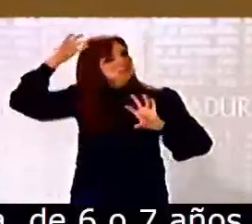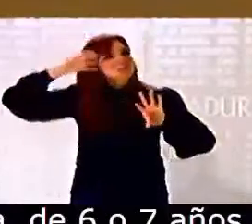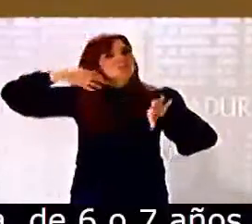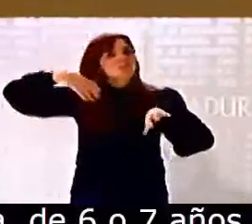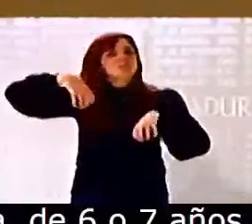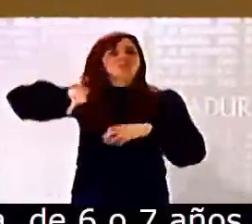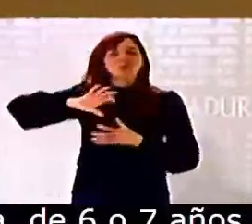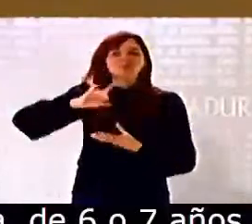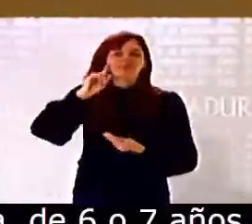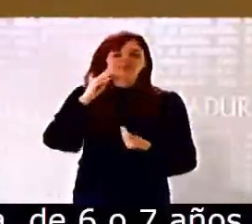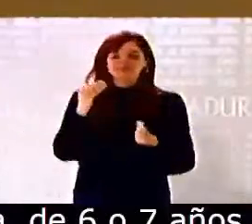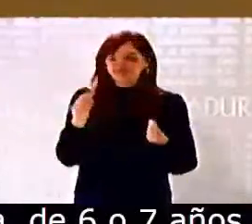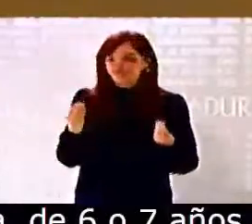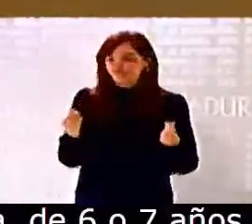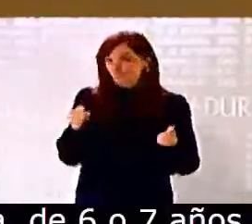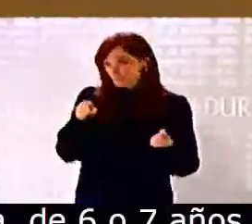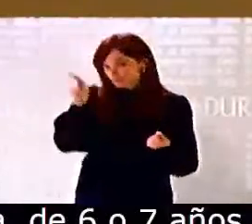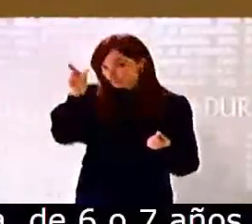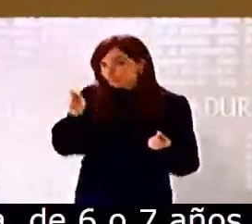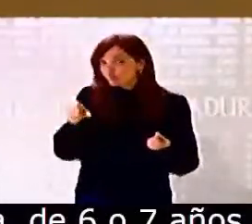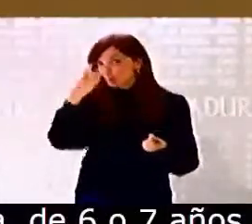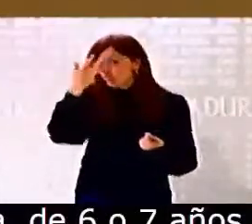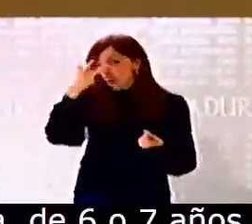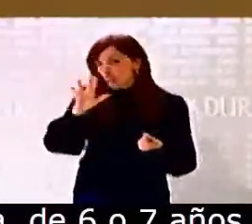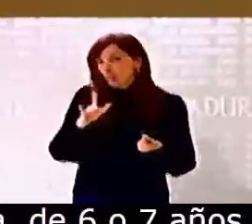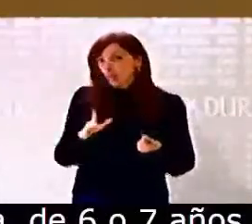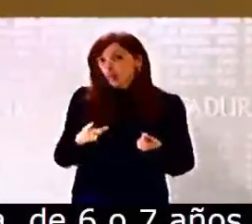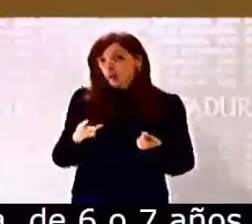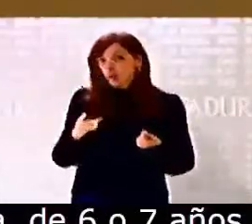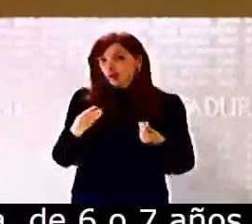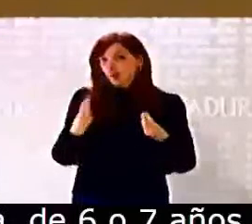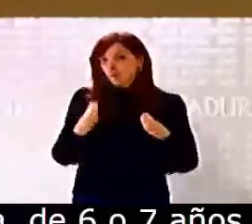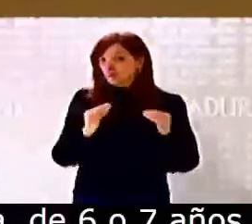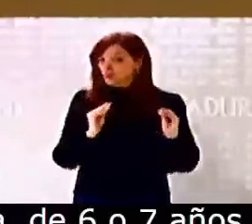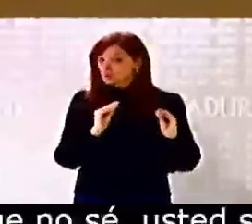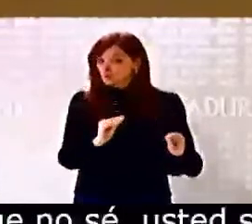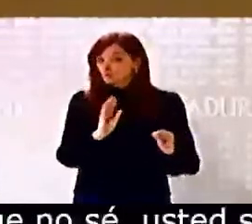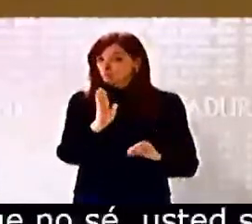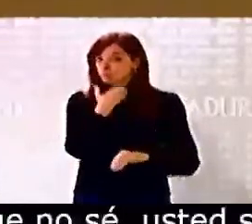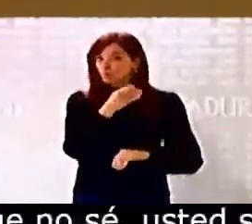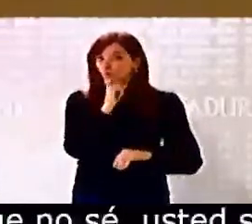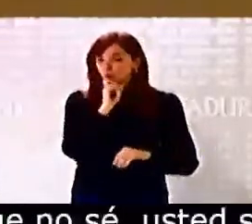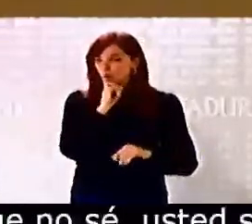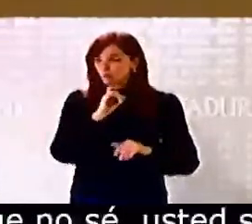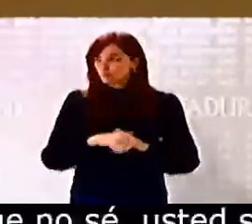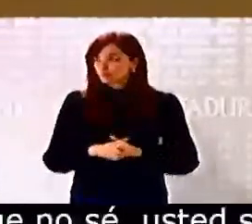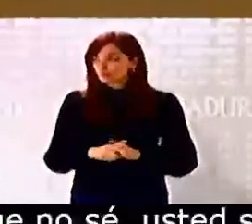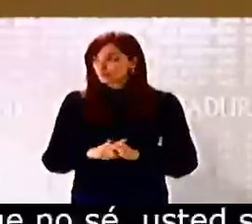que, no sé, ¿usted se imagina cómo se altera la vida de un menor cuando eso ocurre?